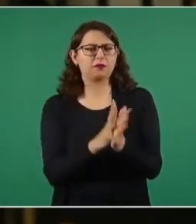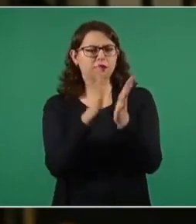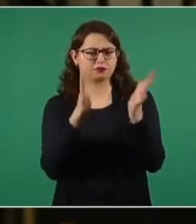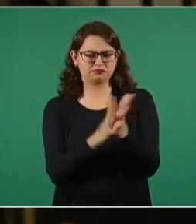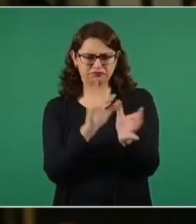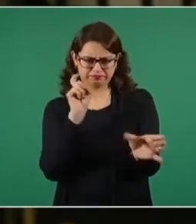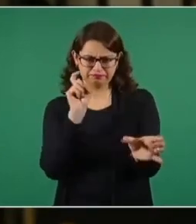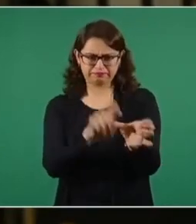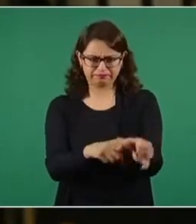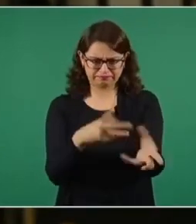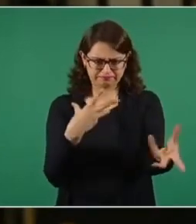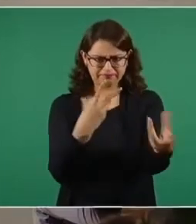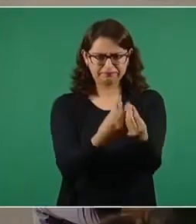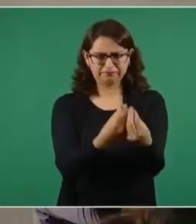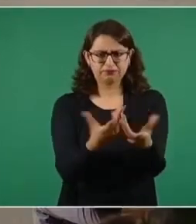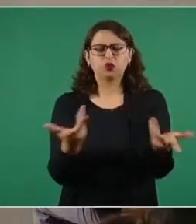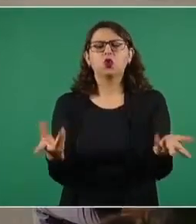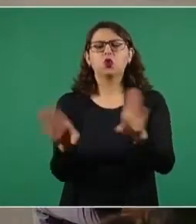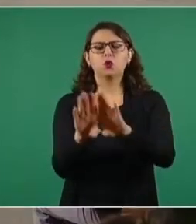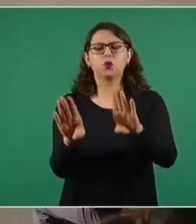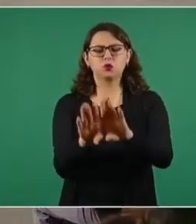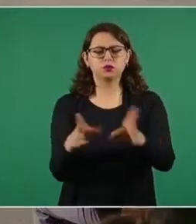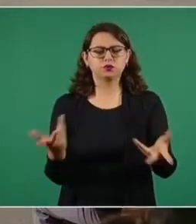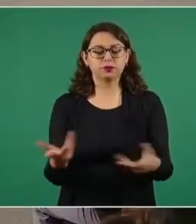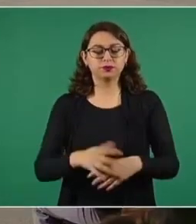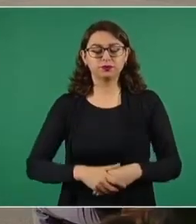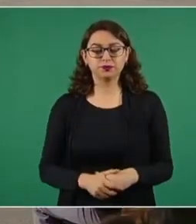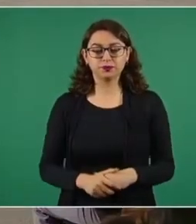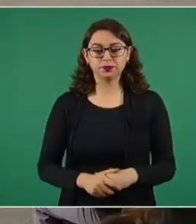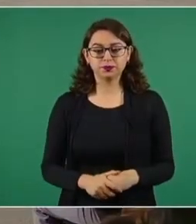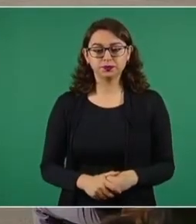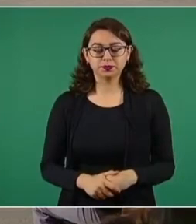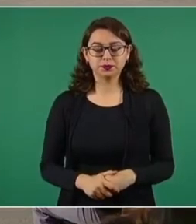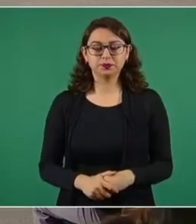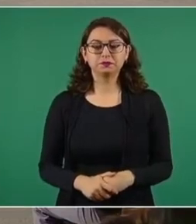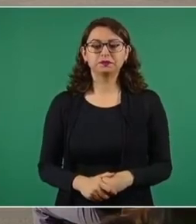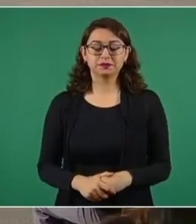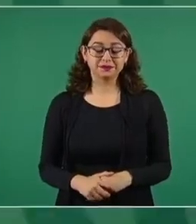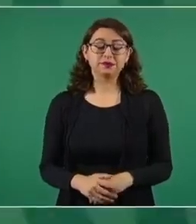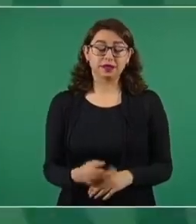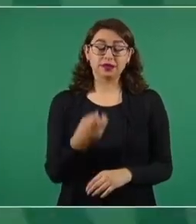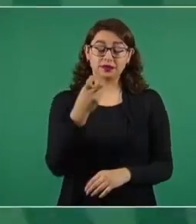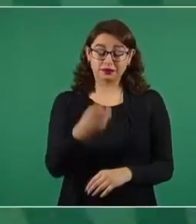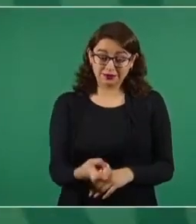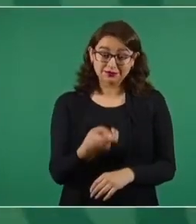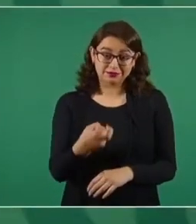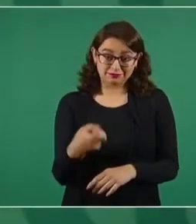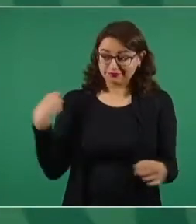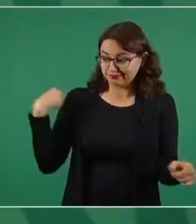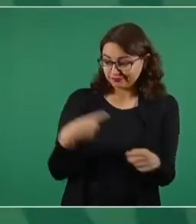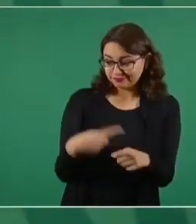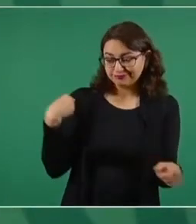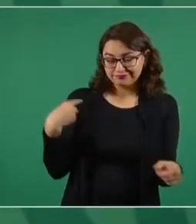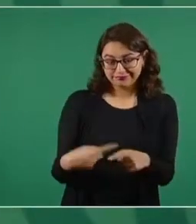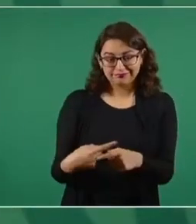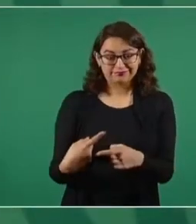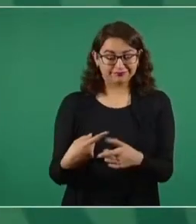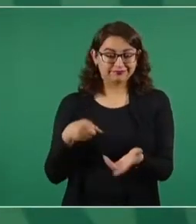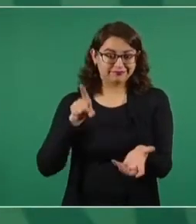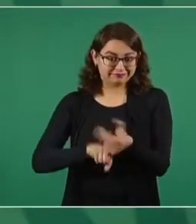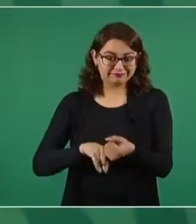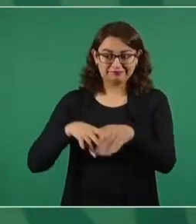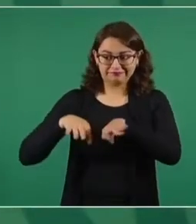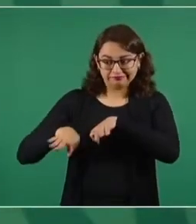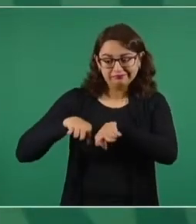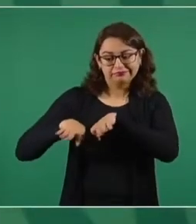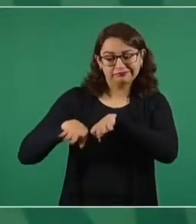solucionaría el gobierno de México esta situación? Pues todo se está viendo, ¿no?, de manera integral, y sí me